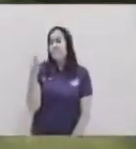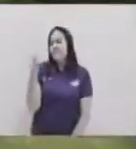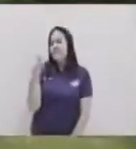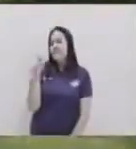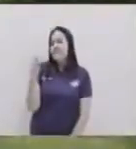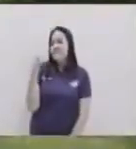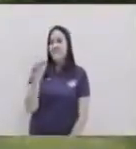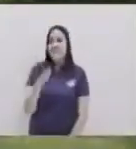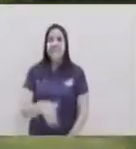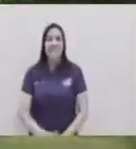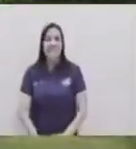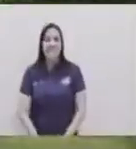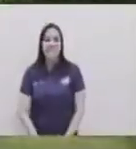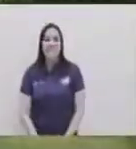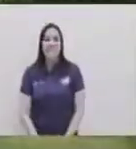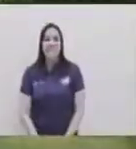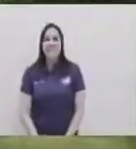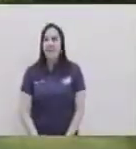Regular,